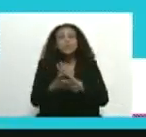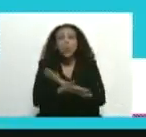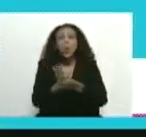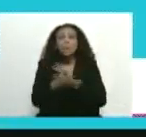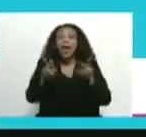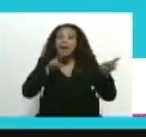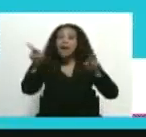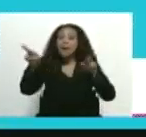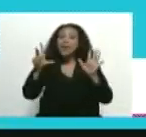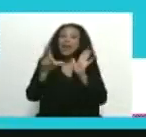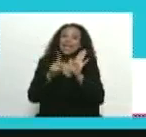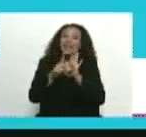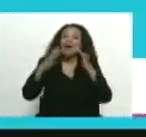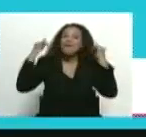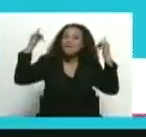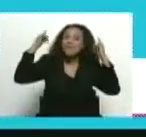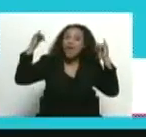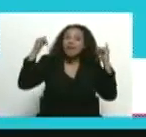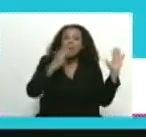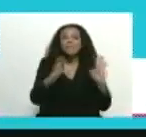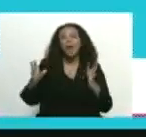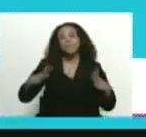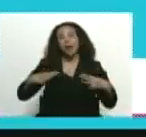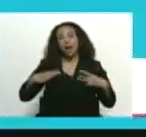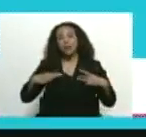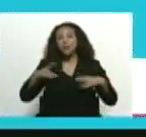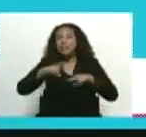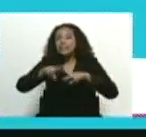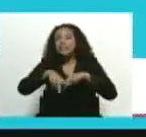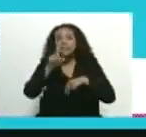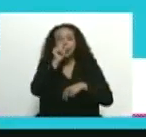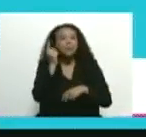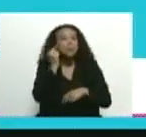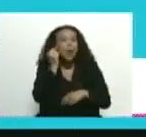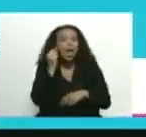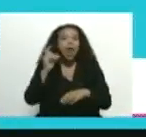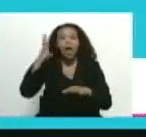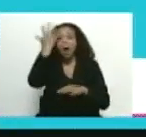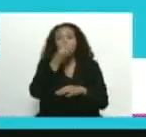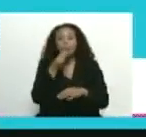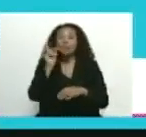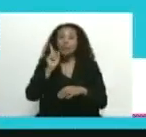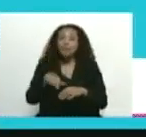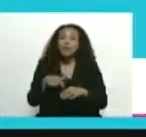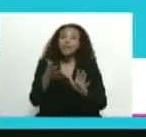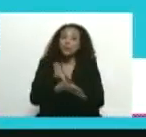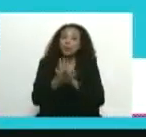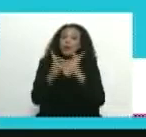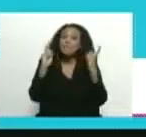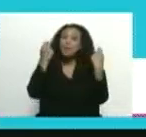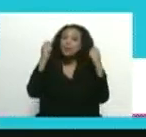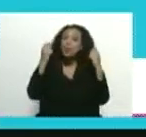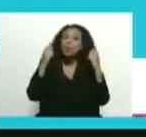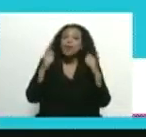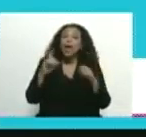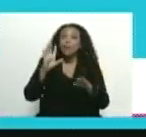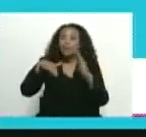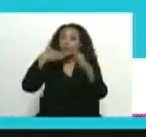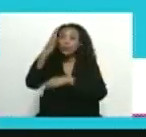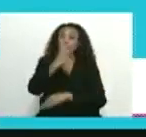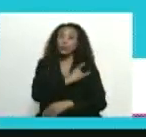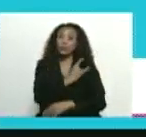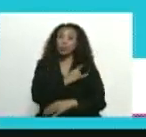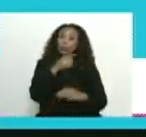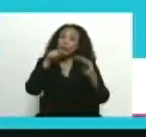la ruta Life del bachiller, los planes vacacionales para los más pequeños de la casa y los jóvenes, así como los preparativos de los estudiantes para sus